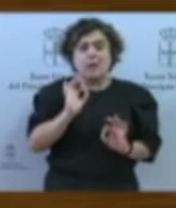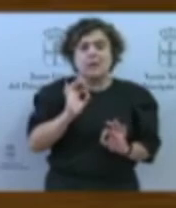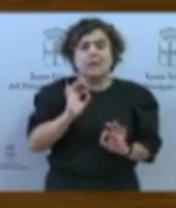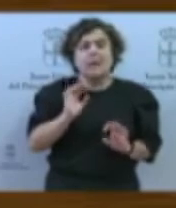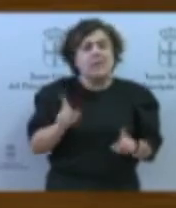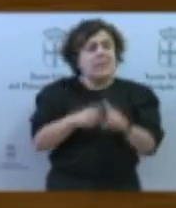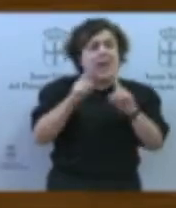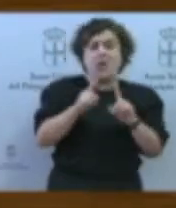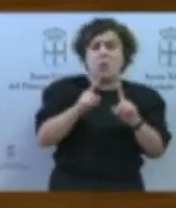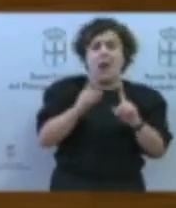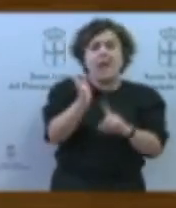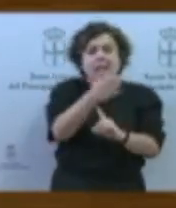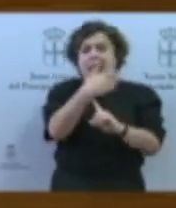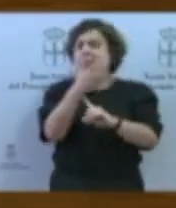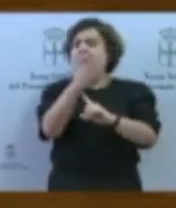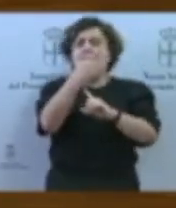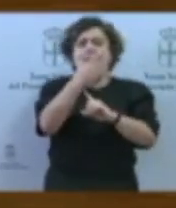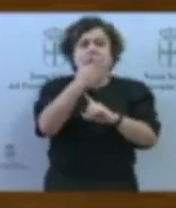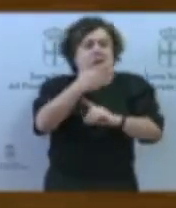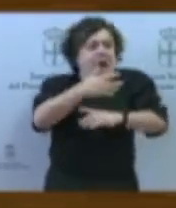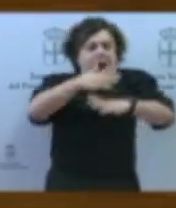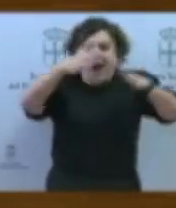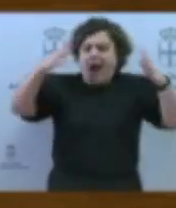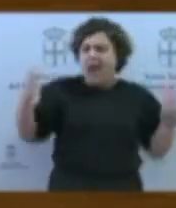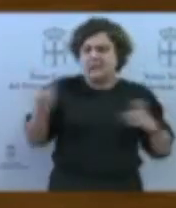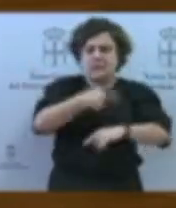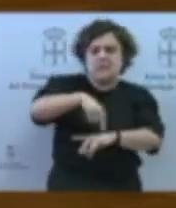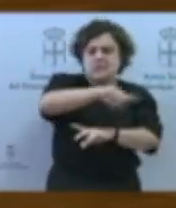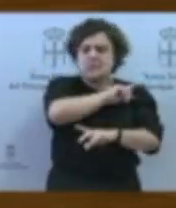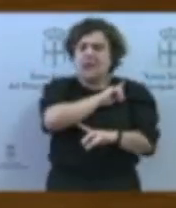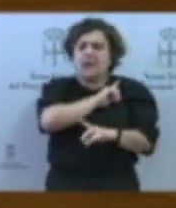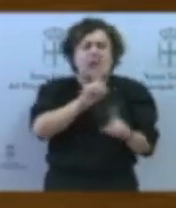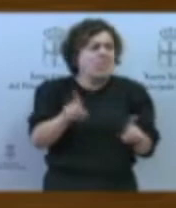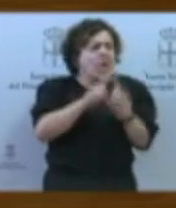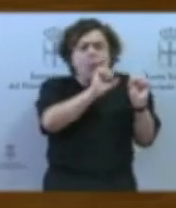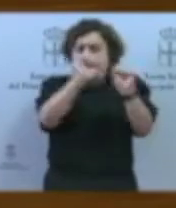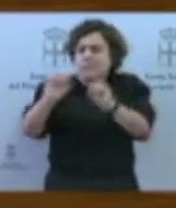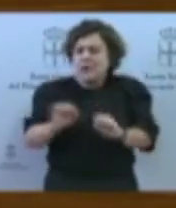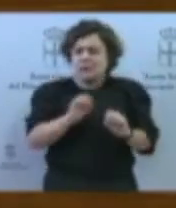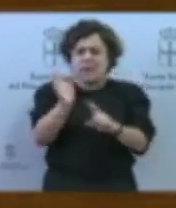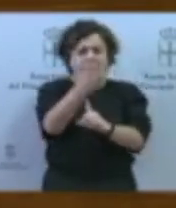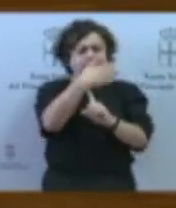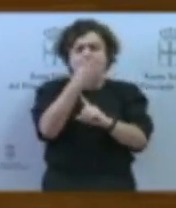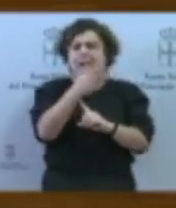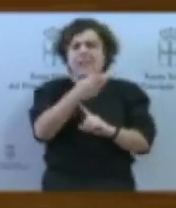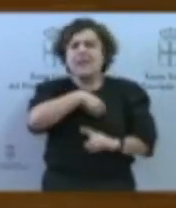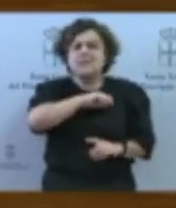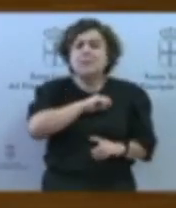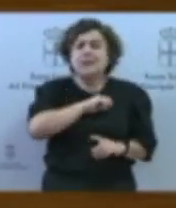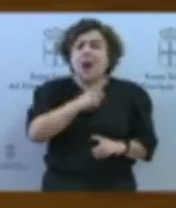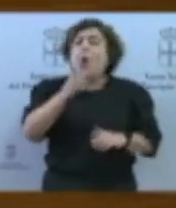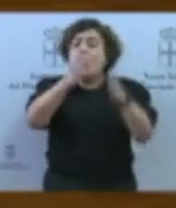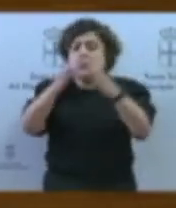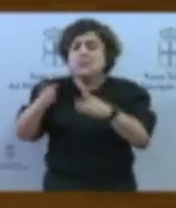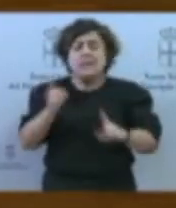Colón, y por mucho que se envuelvan en la bandera de España, ustedes traicionaron a los españoles y no hay bandera suficientemente grande que los tape y que